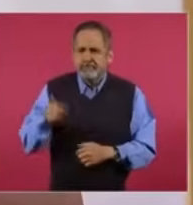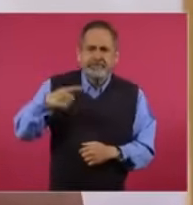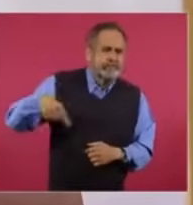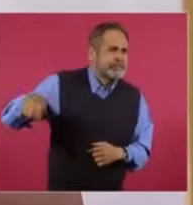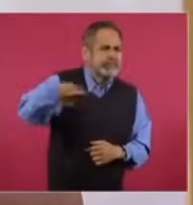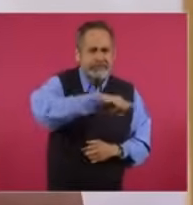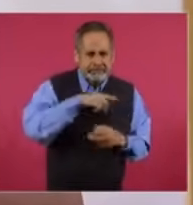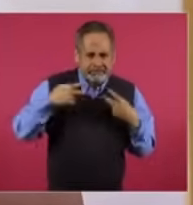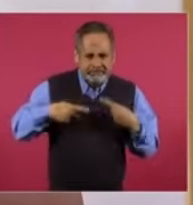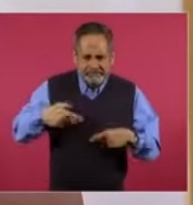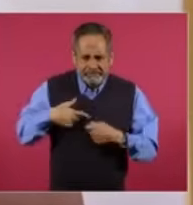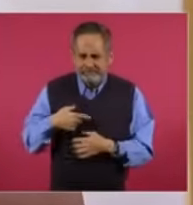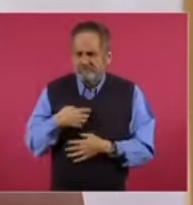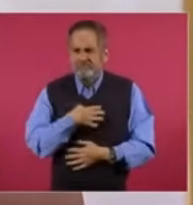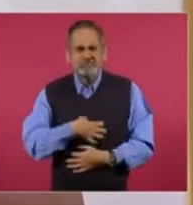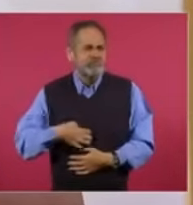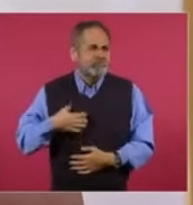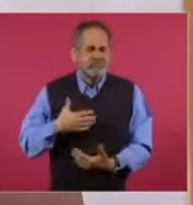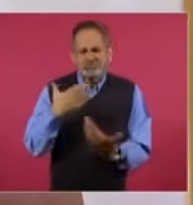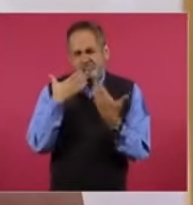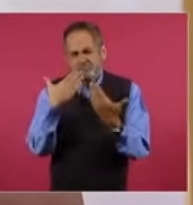satisfecha, muy contenta